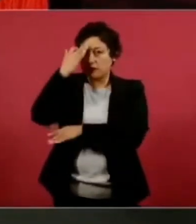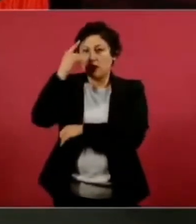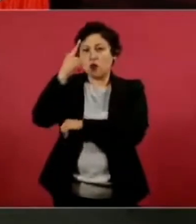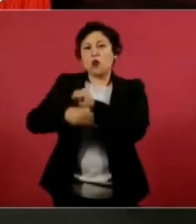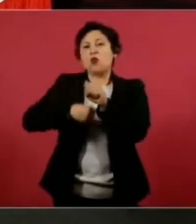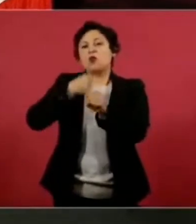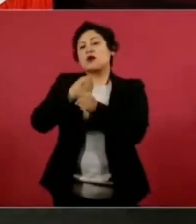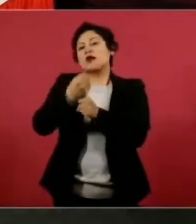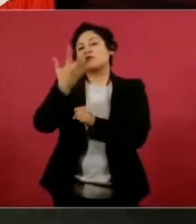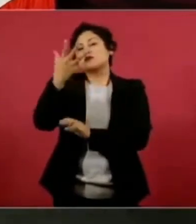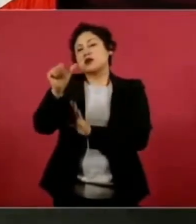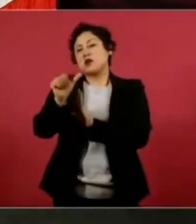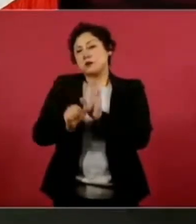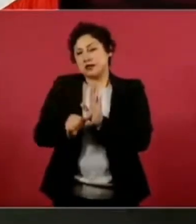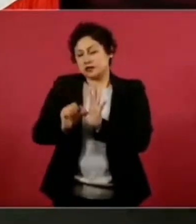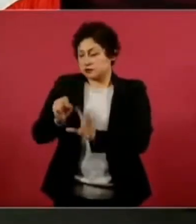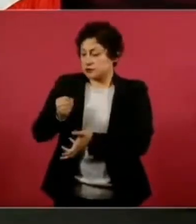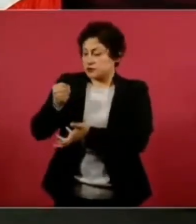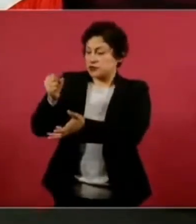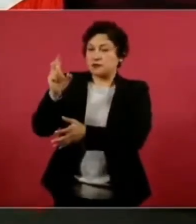con 30,000 millones de pesos,